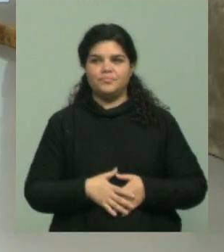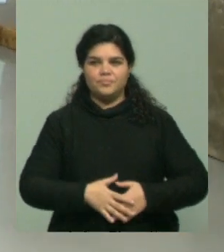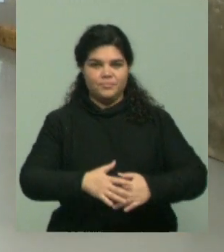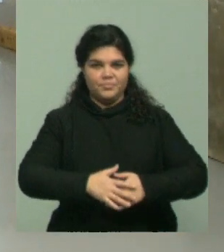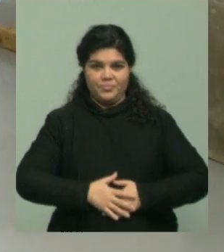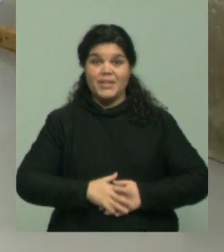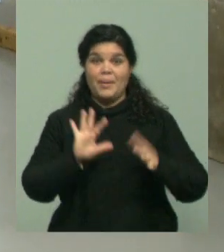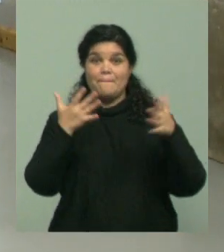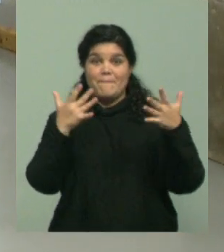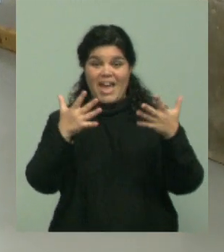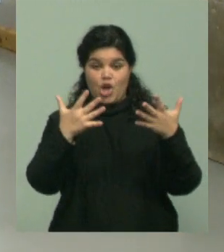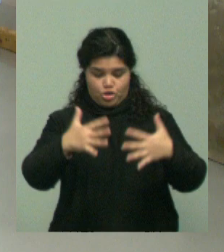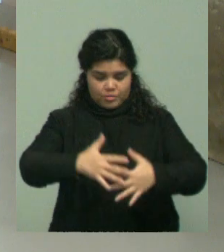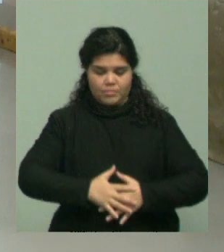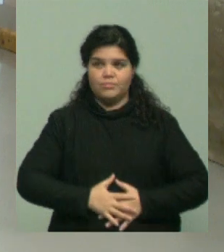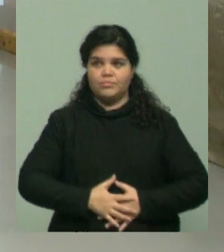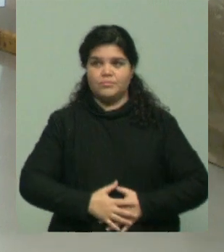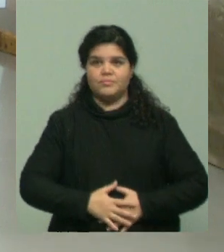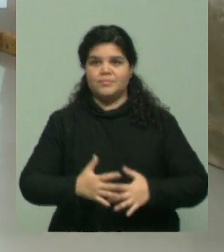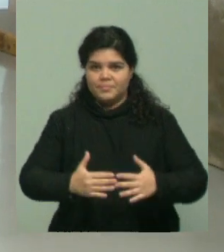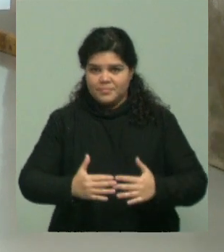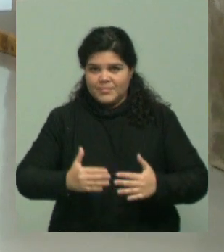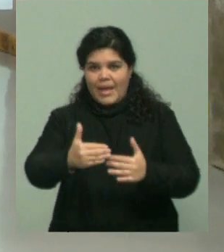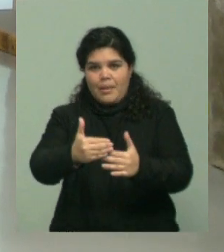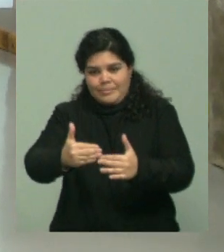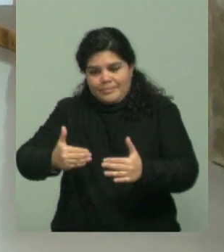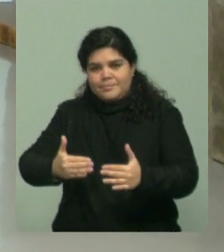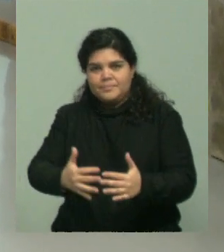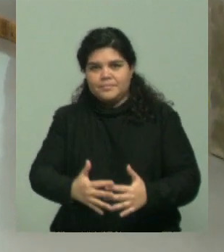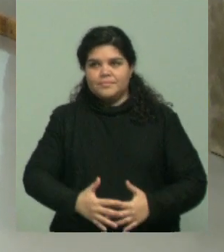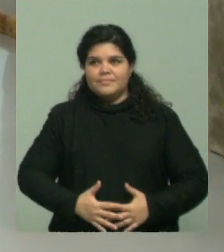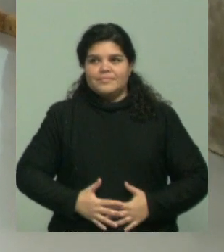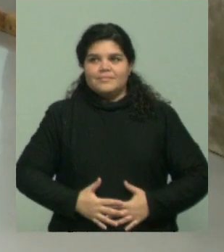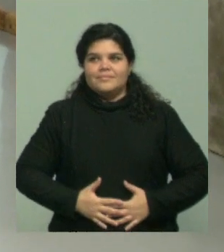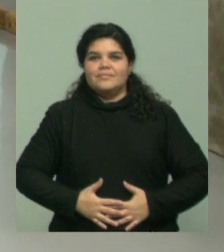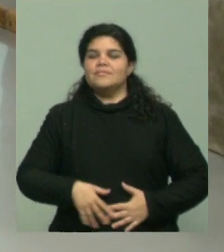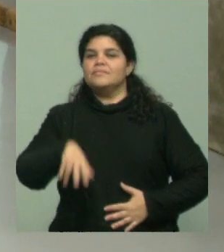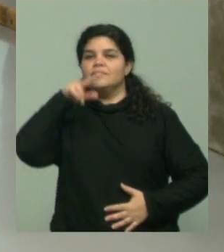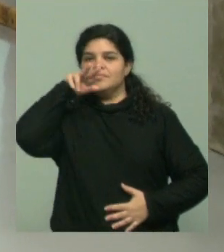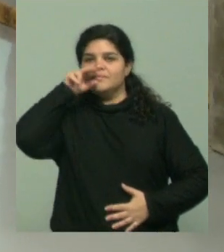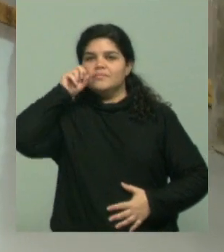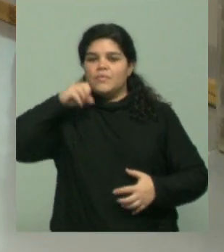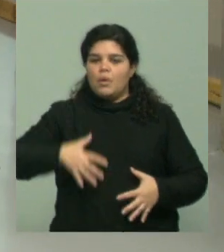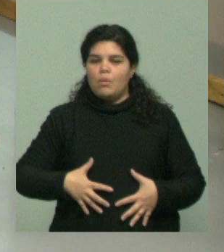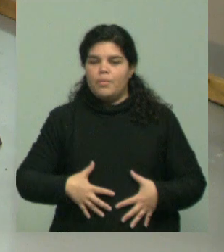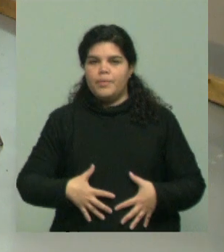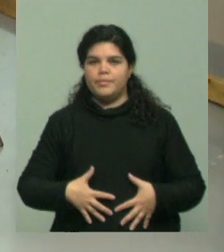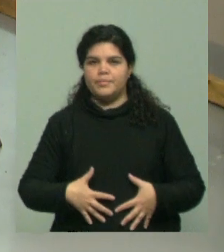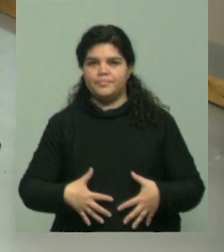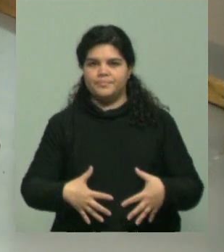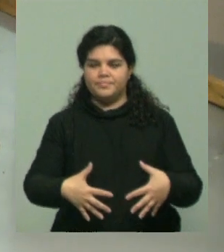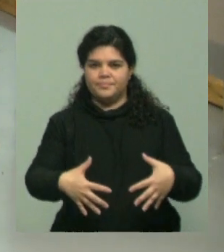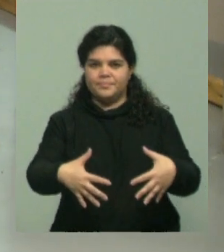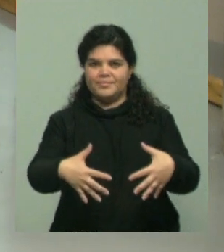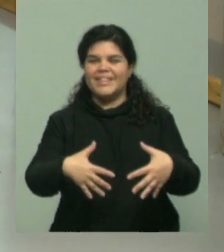manitos al abdomen, exhalo todo el aire, se hunde la pancita hacia adentro, inhalamos, la pancita se infla y me lleno de vida, me lleno